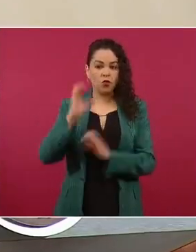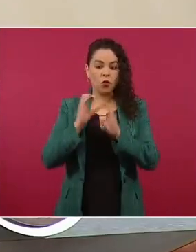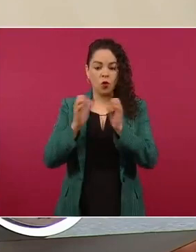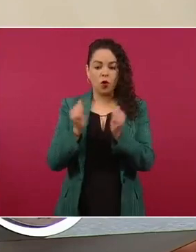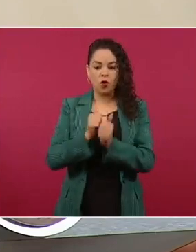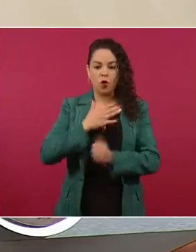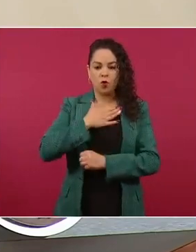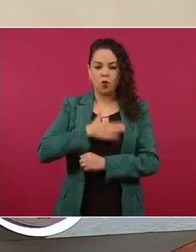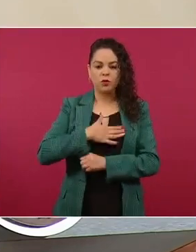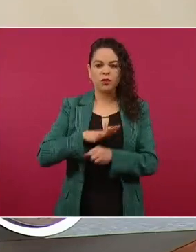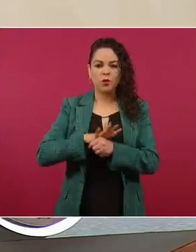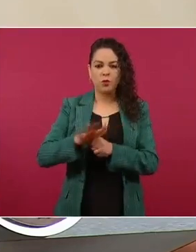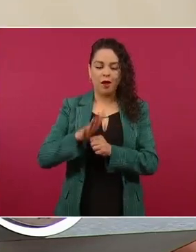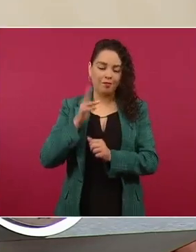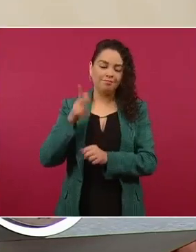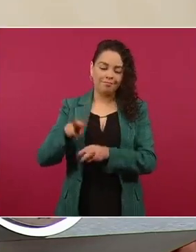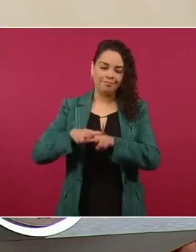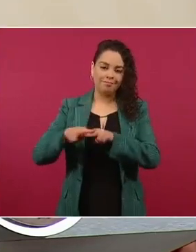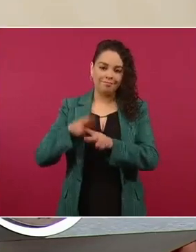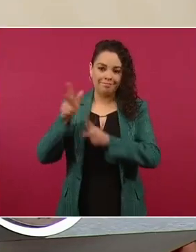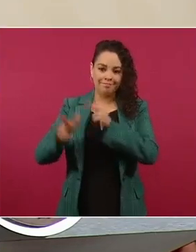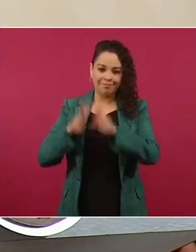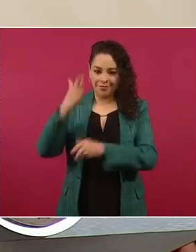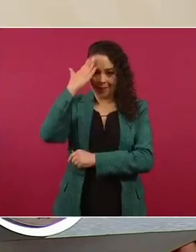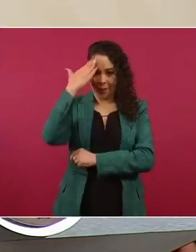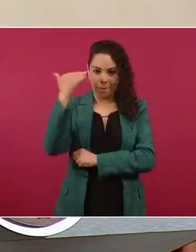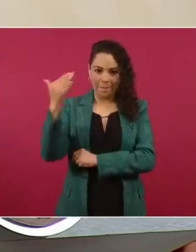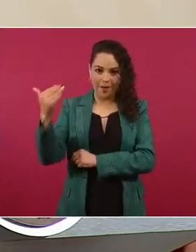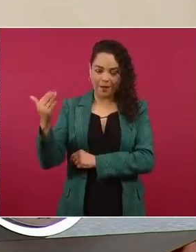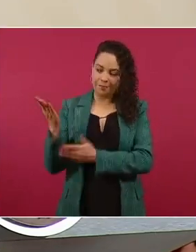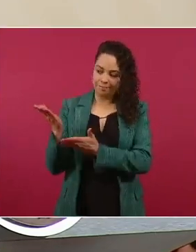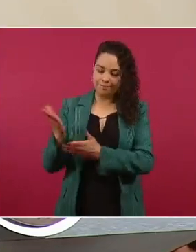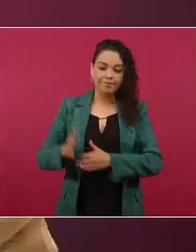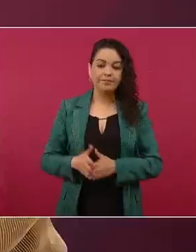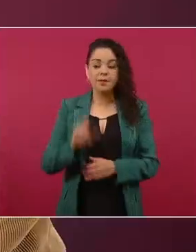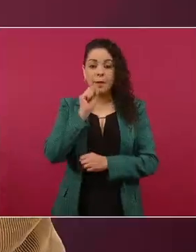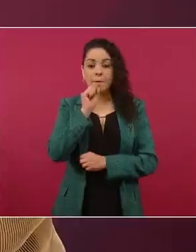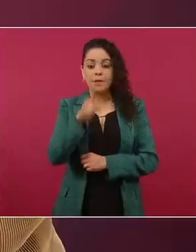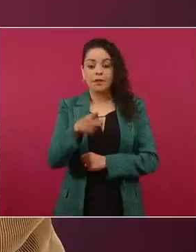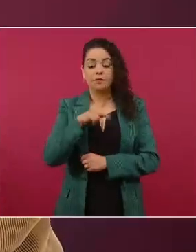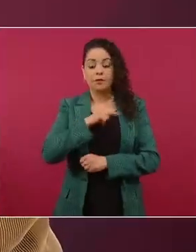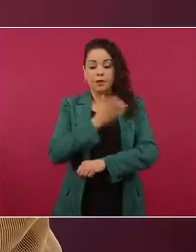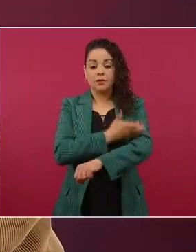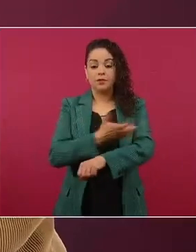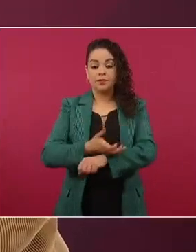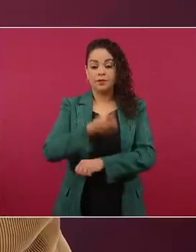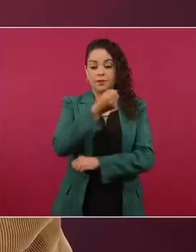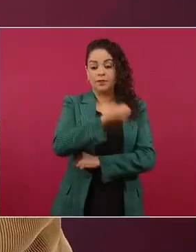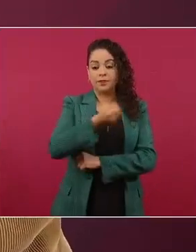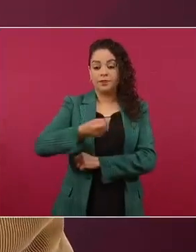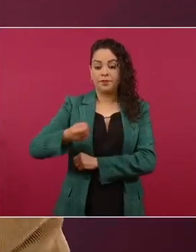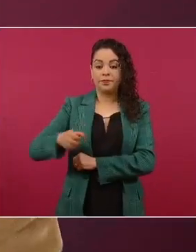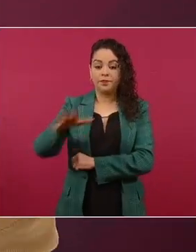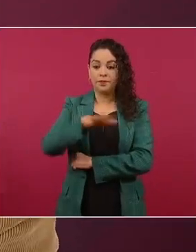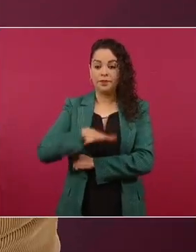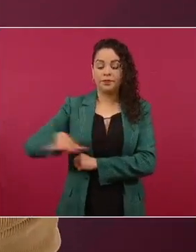que es el Tren Maya. Lo mismo con un saludo a las compañeras y compañeros de los